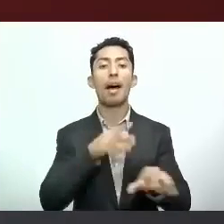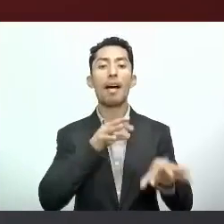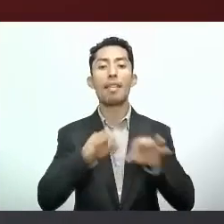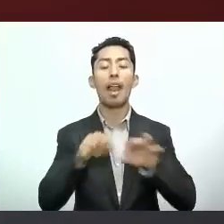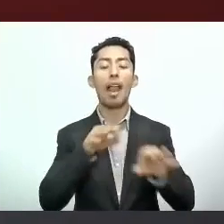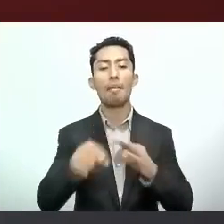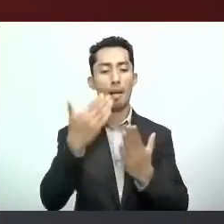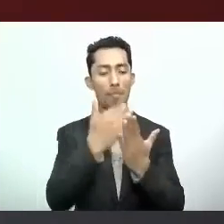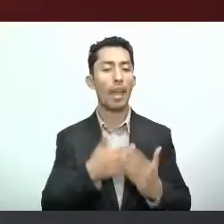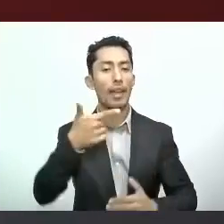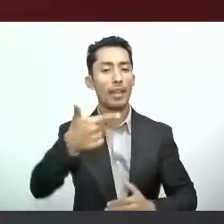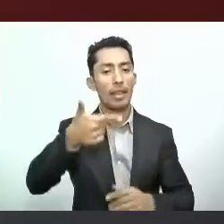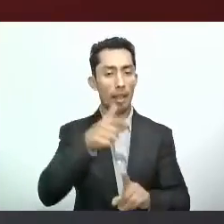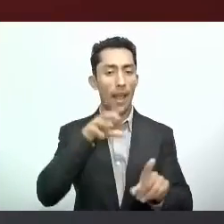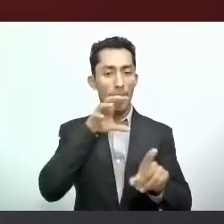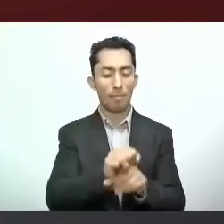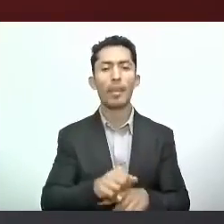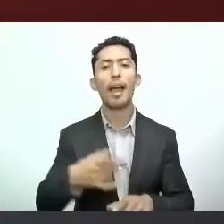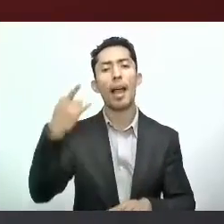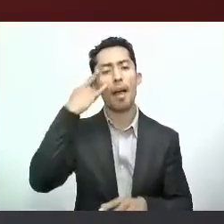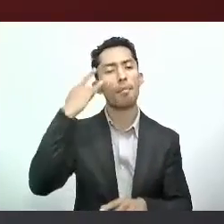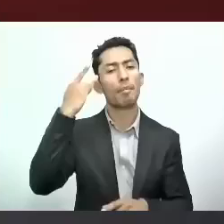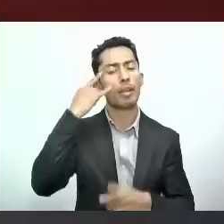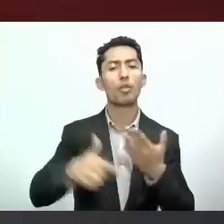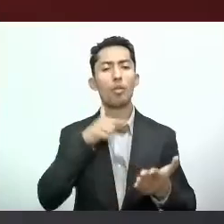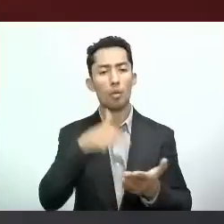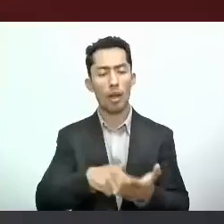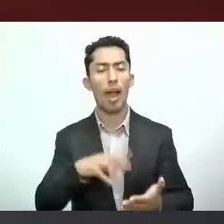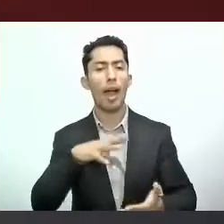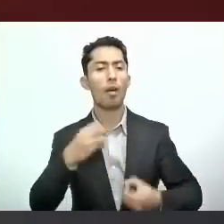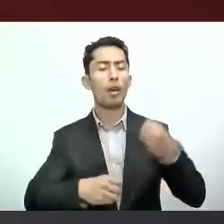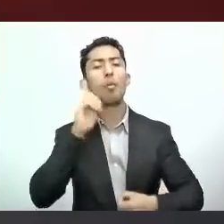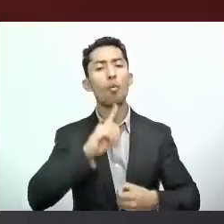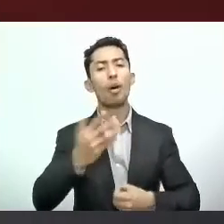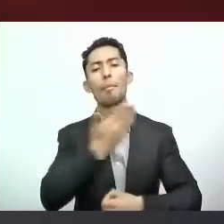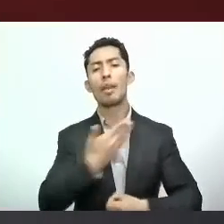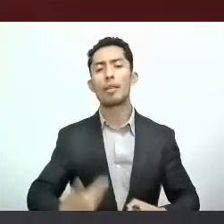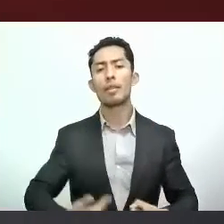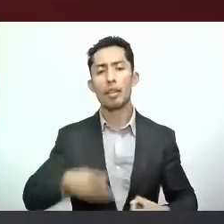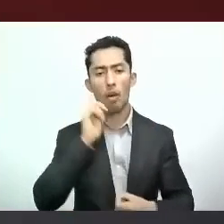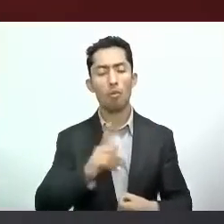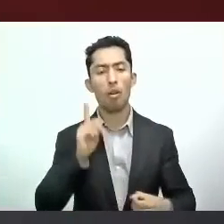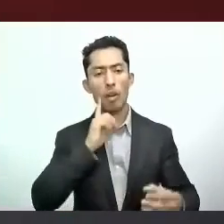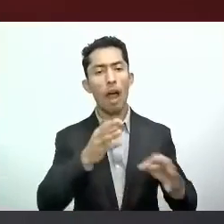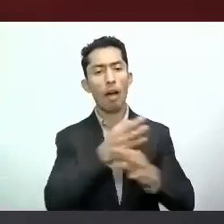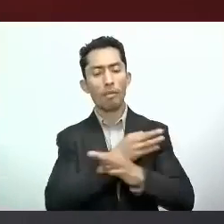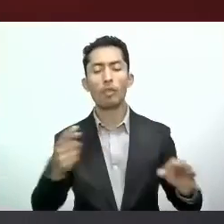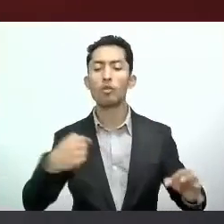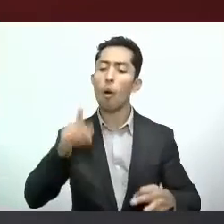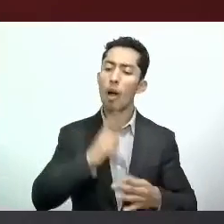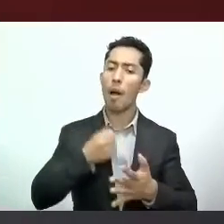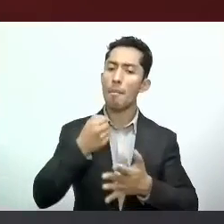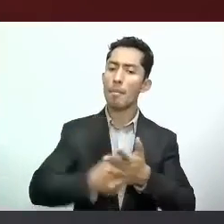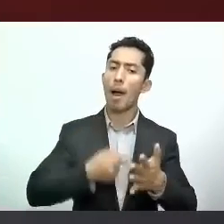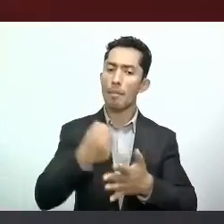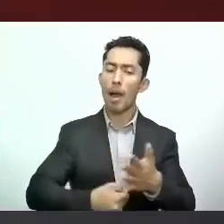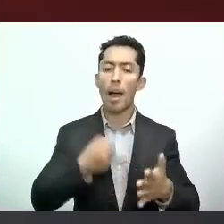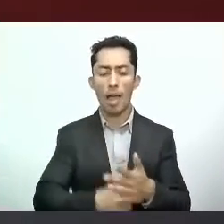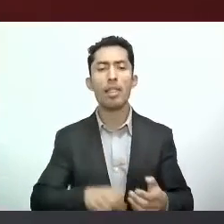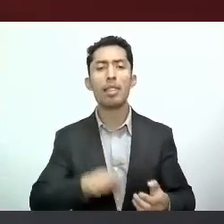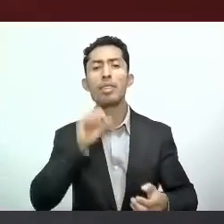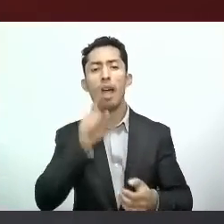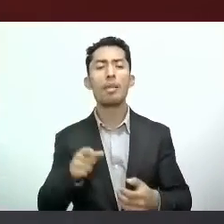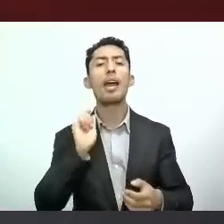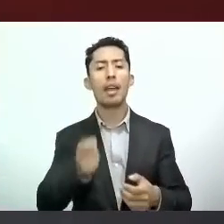en Campeche, donde hay una jueza presidenta que se enuncia como feminista y que además viene de una red de